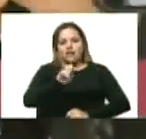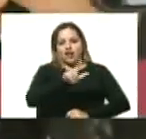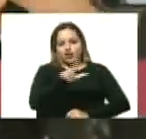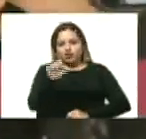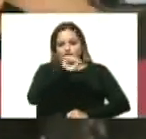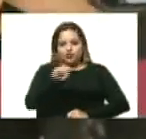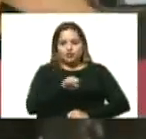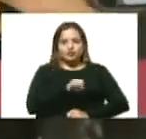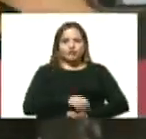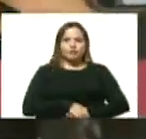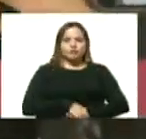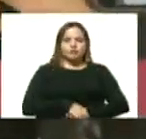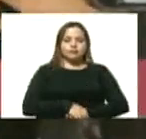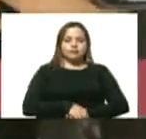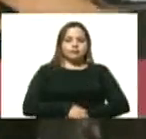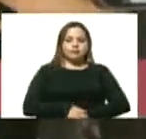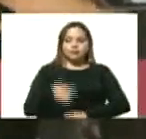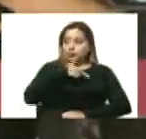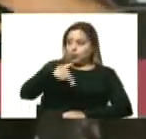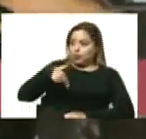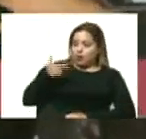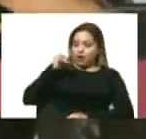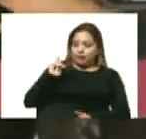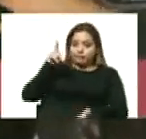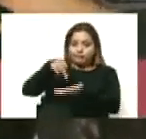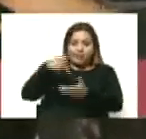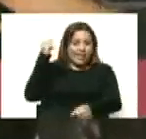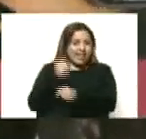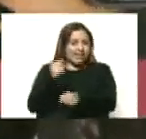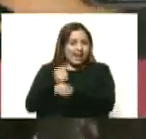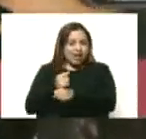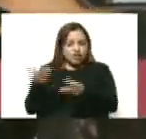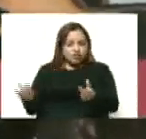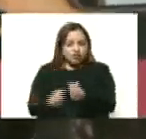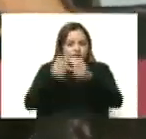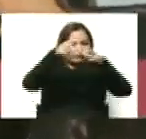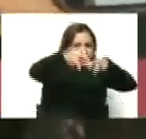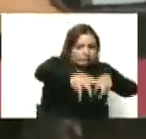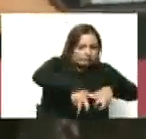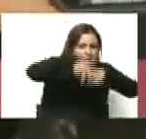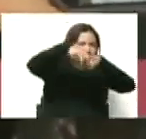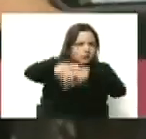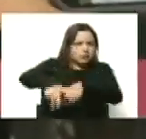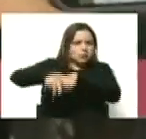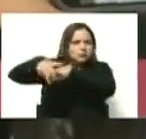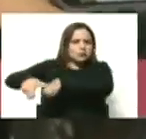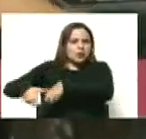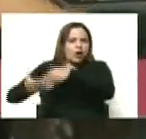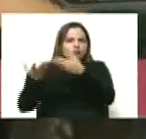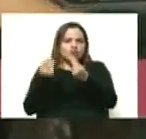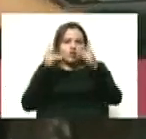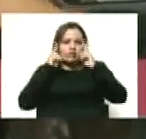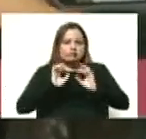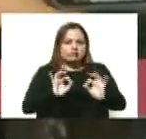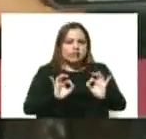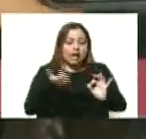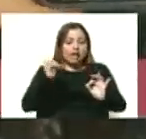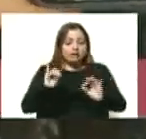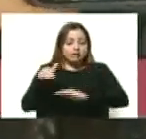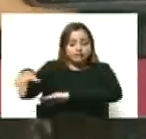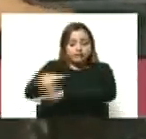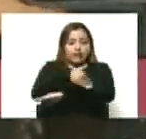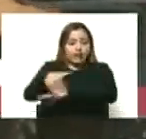Nosotros hemos estado trabajando con la maquinaria, mucha limpieza, Ya tenemos la avenida